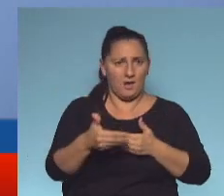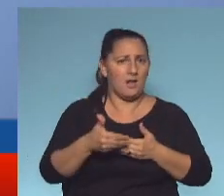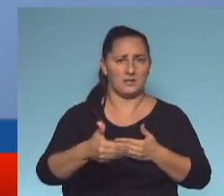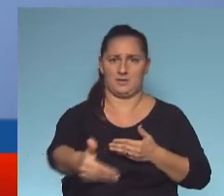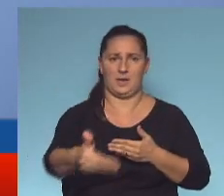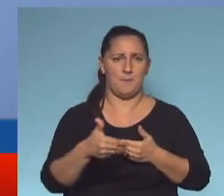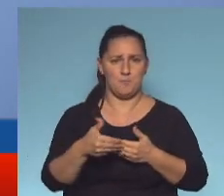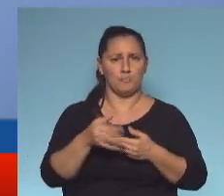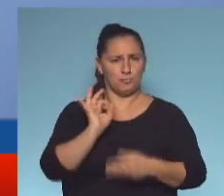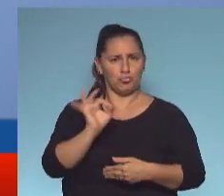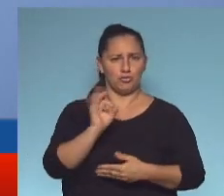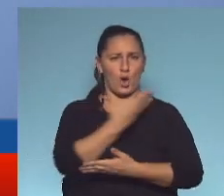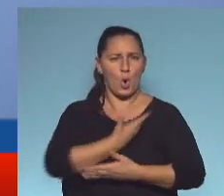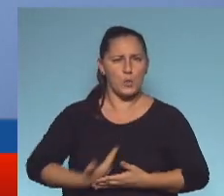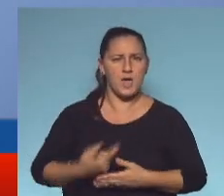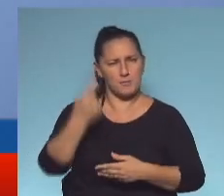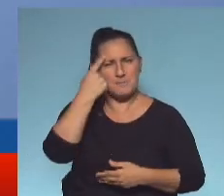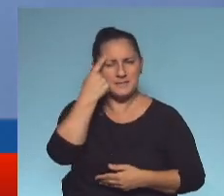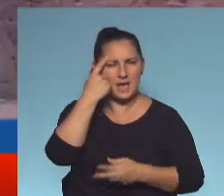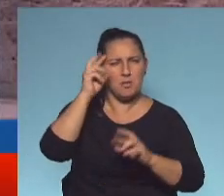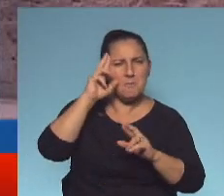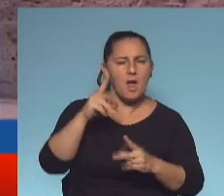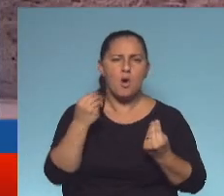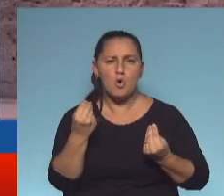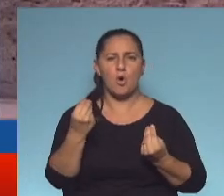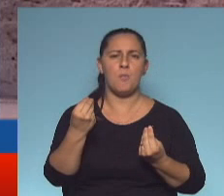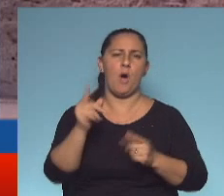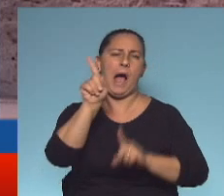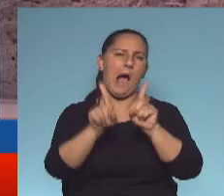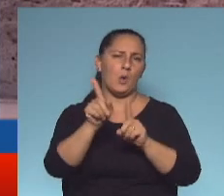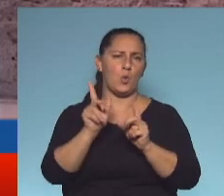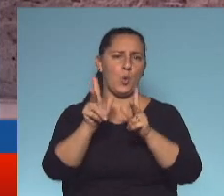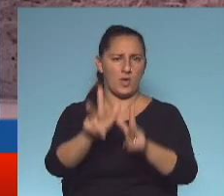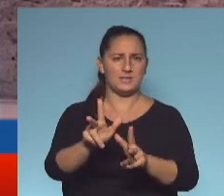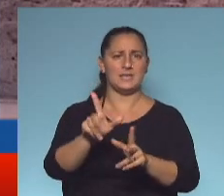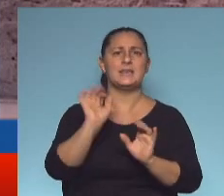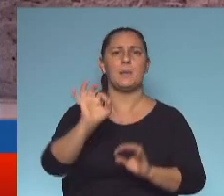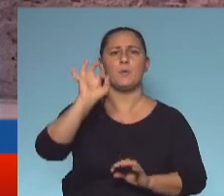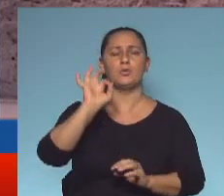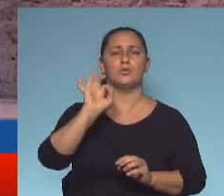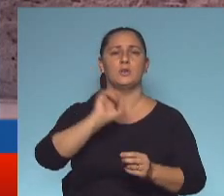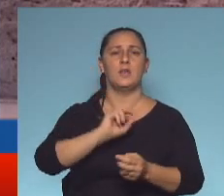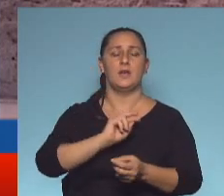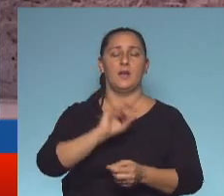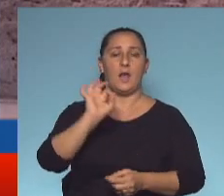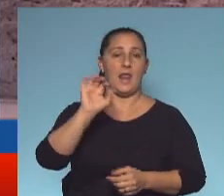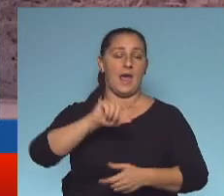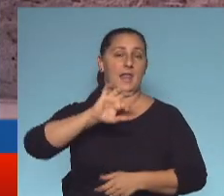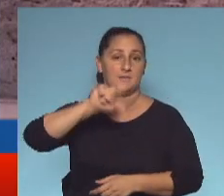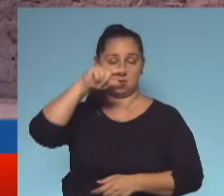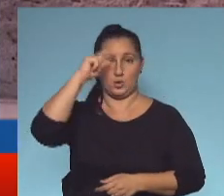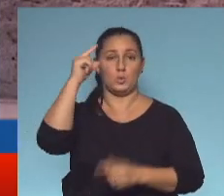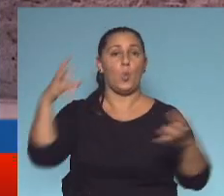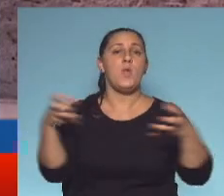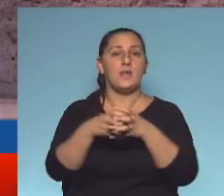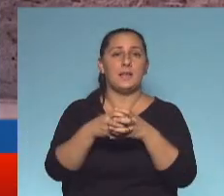que el Gobierno está contemplando, aspectos como, voy a mencionar algunos donde sabemos que Naciones Unidas y la FAO en concreto estamos